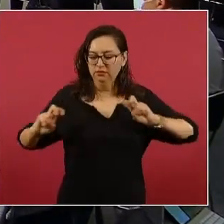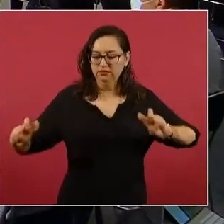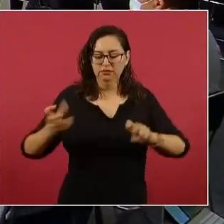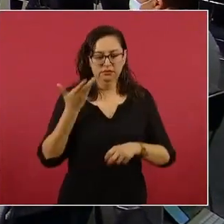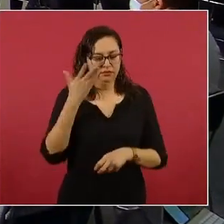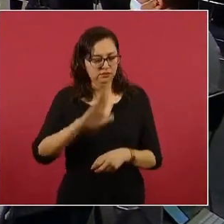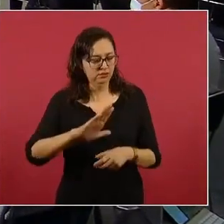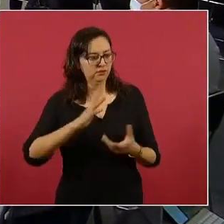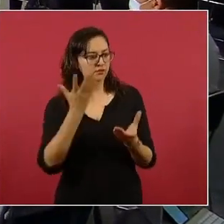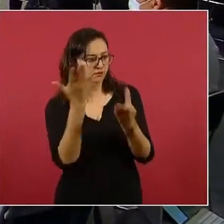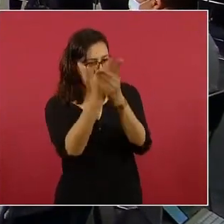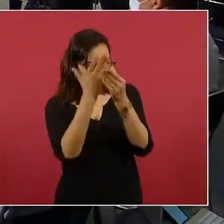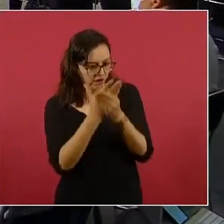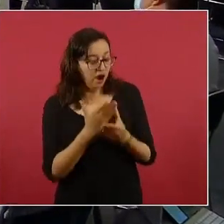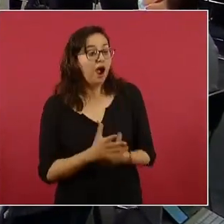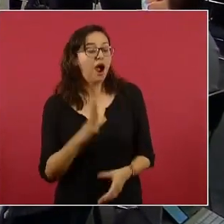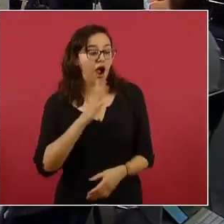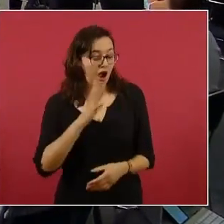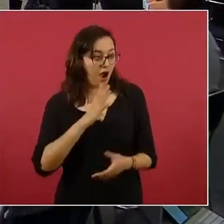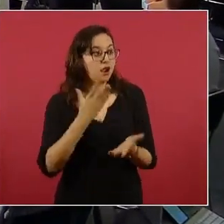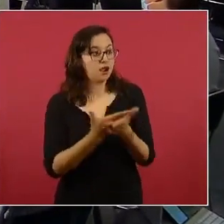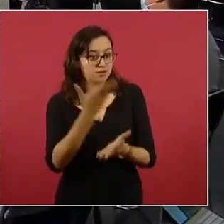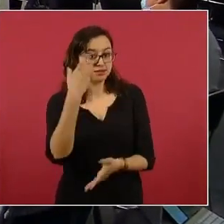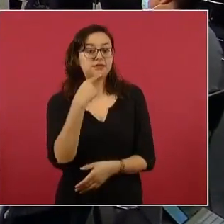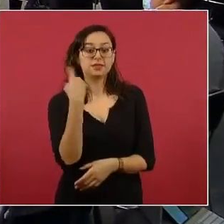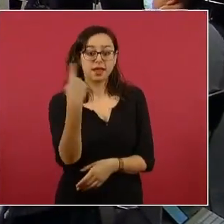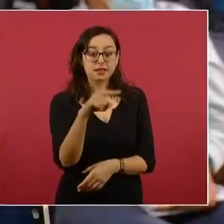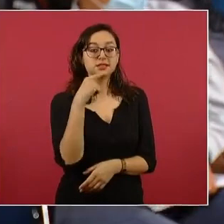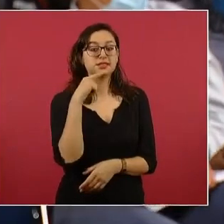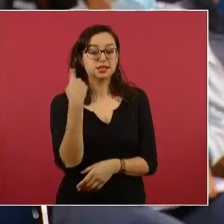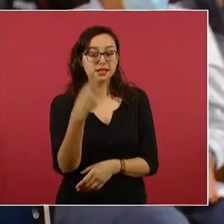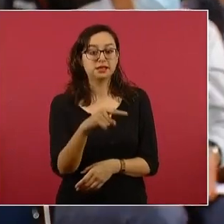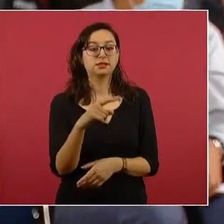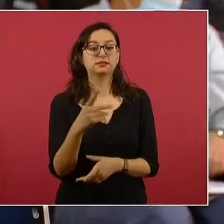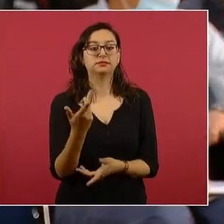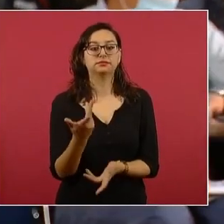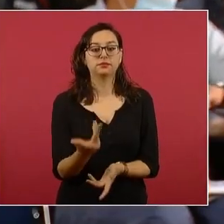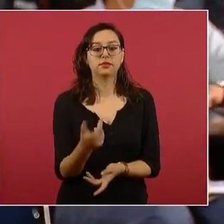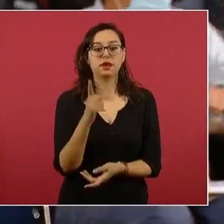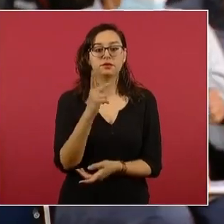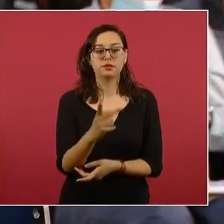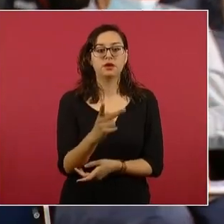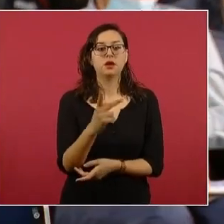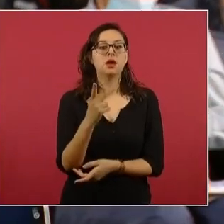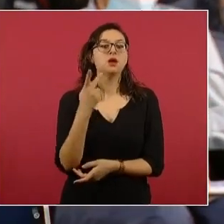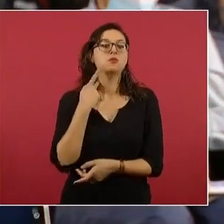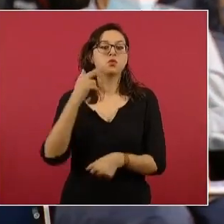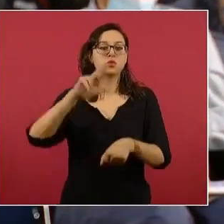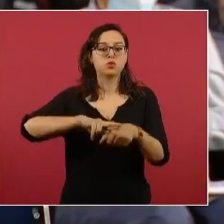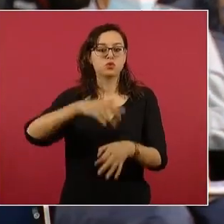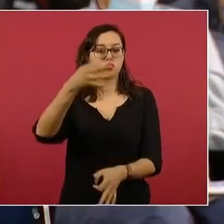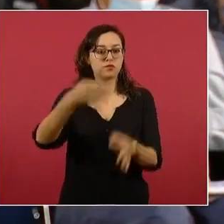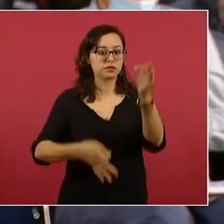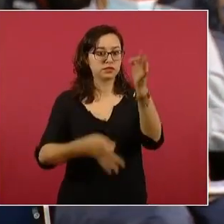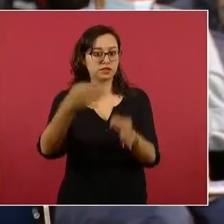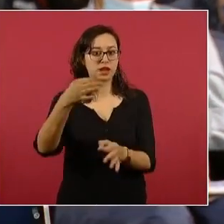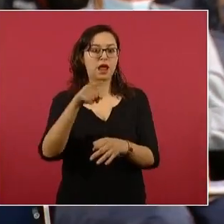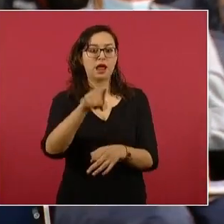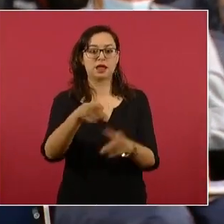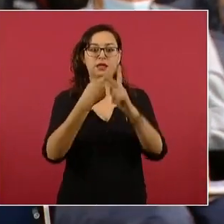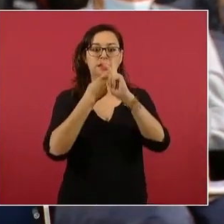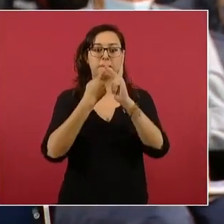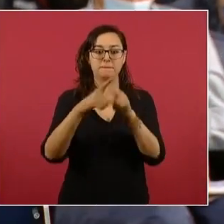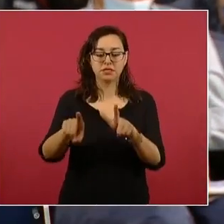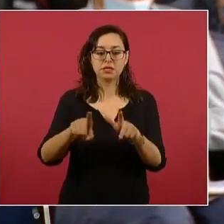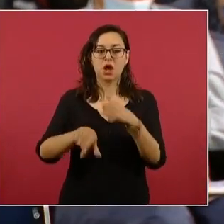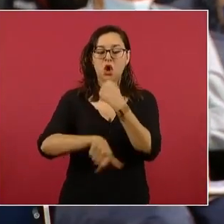magistrados de que fueron presentadas denuncias ante la Procuraduría Fiscal y que ahí se abrieron 11